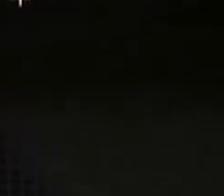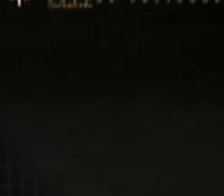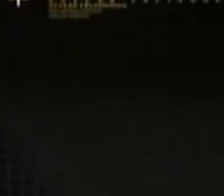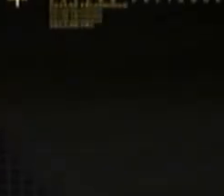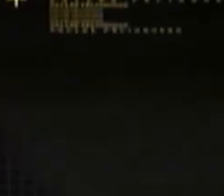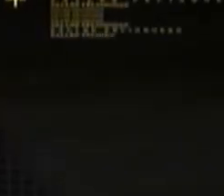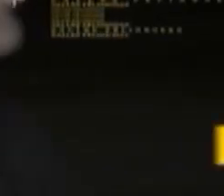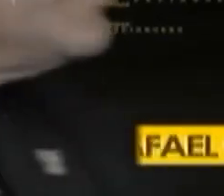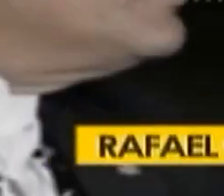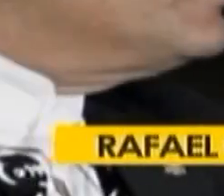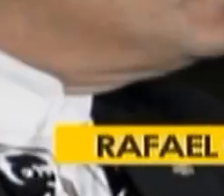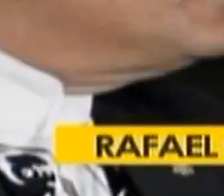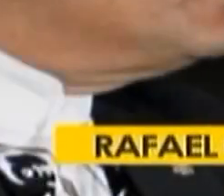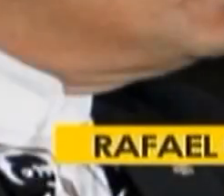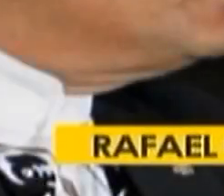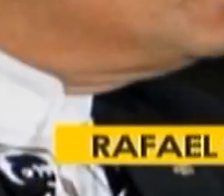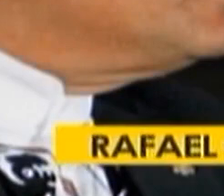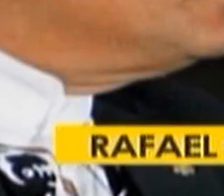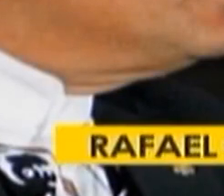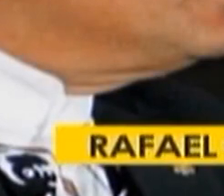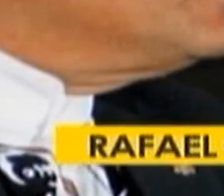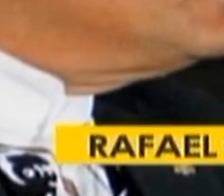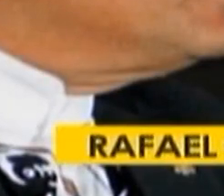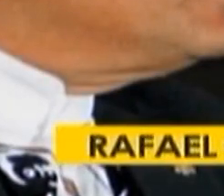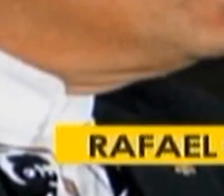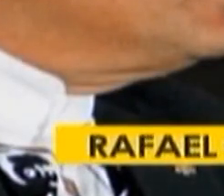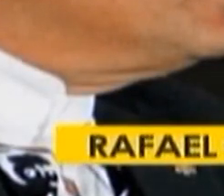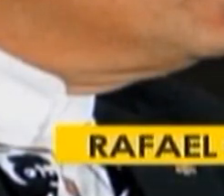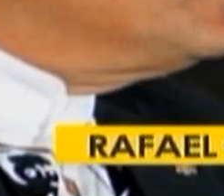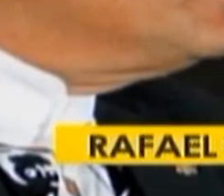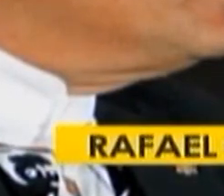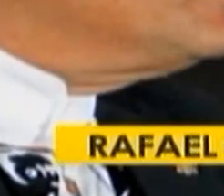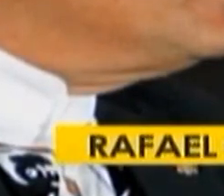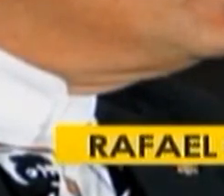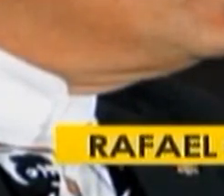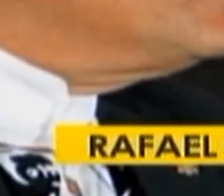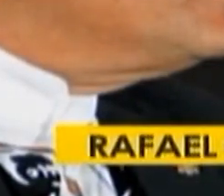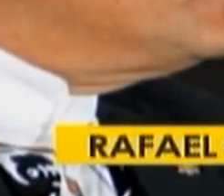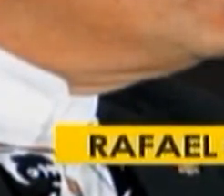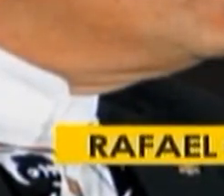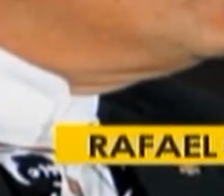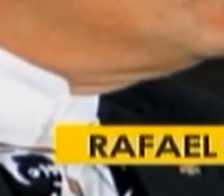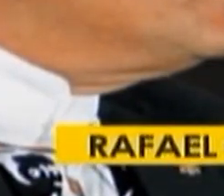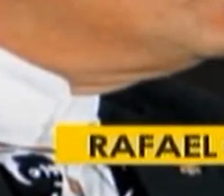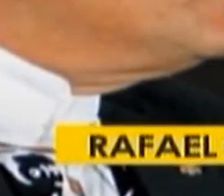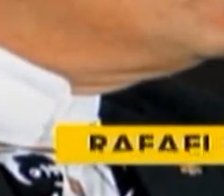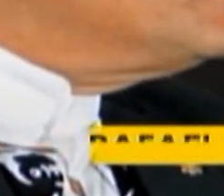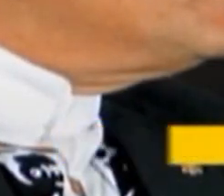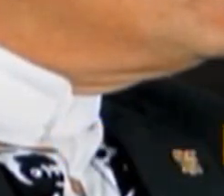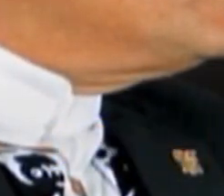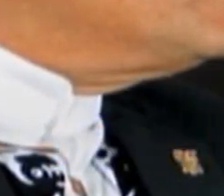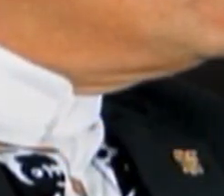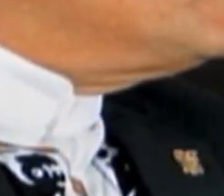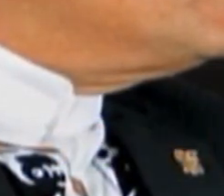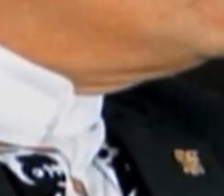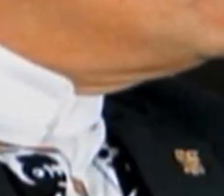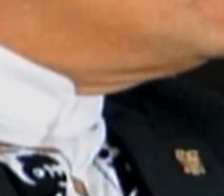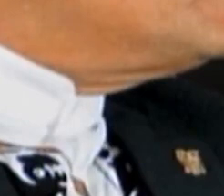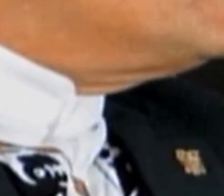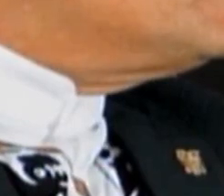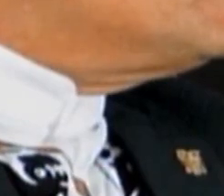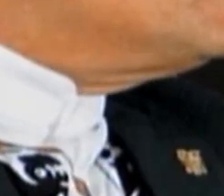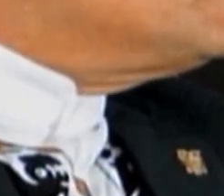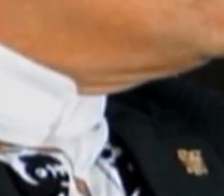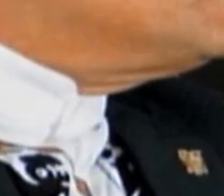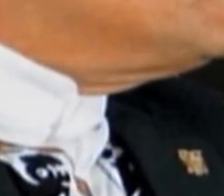Este domingo, Rafael Correa y Guillermo Lazo, en vivo. Entrevistados por